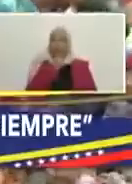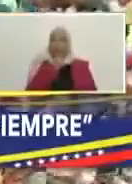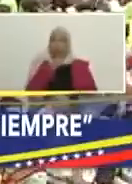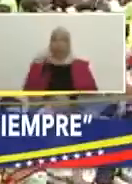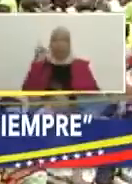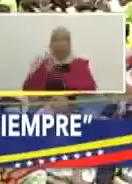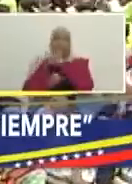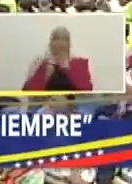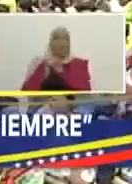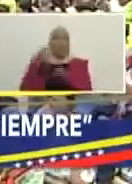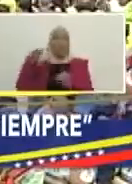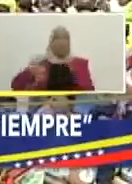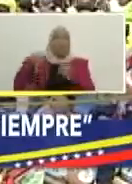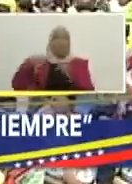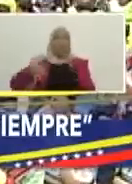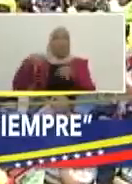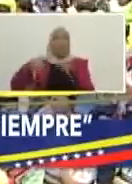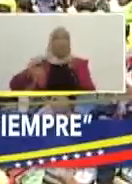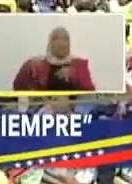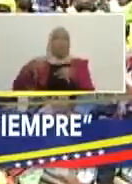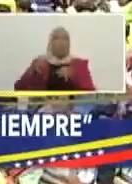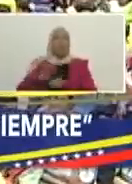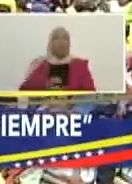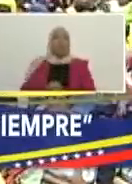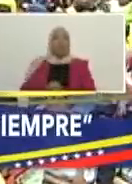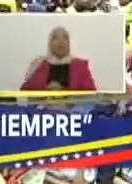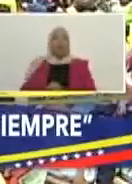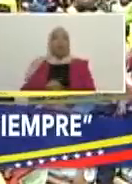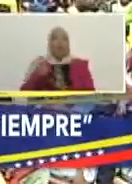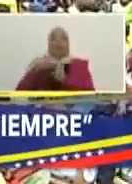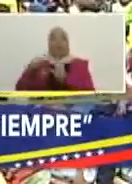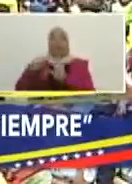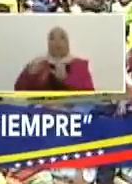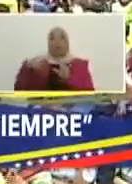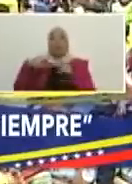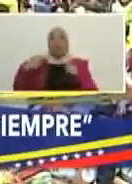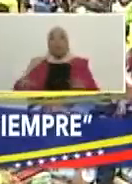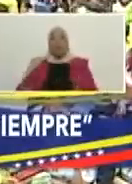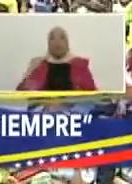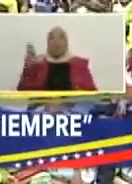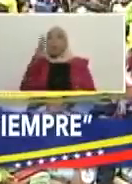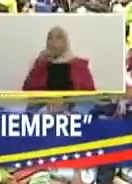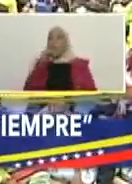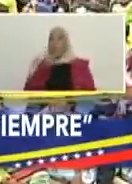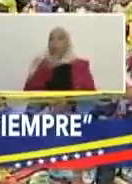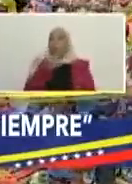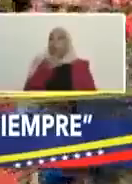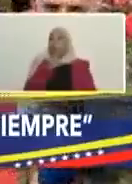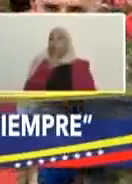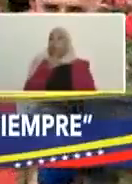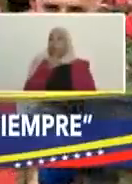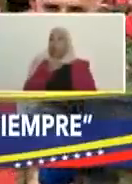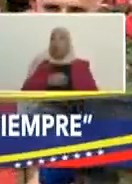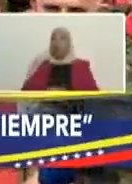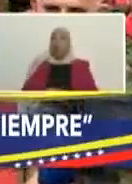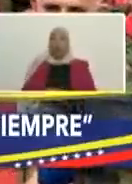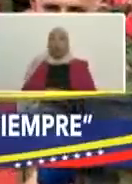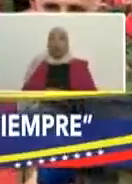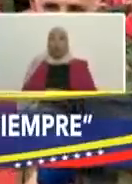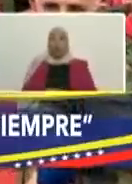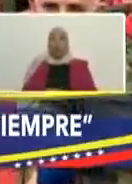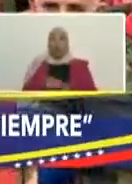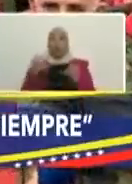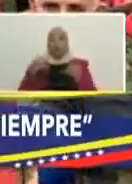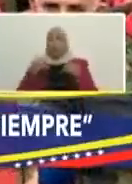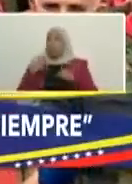de Justicia, no había Corte Internacional de Derechos Humanos, no había nada. El imperialismo se